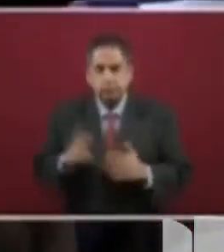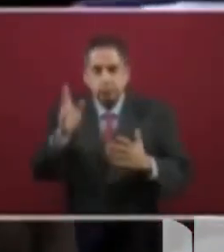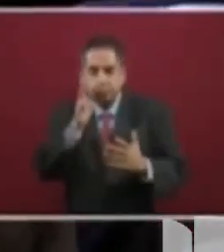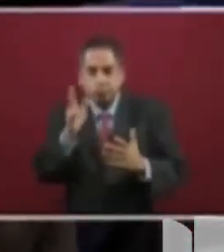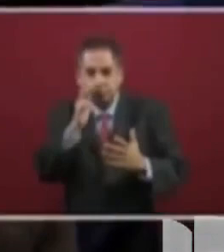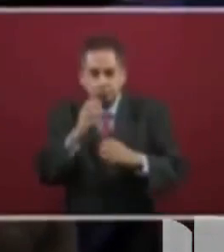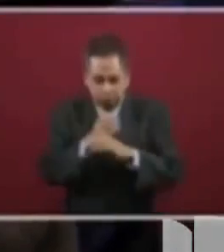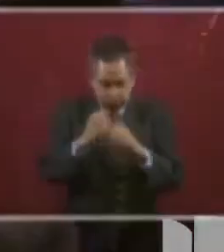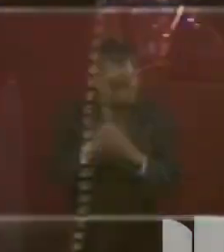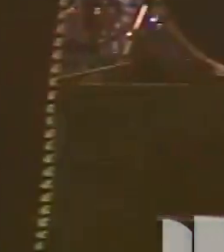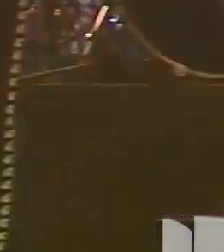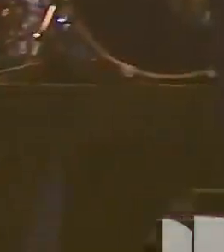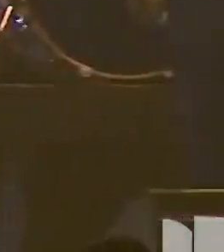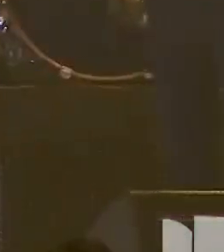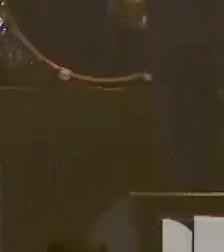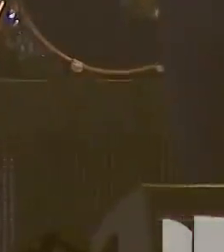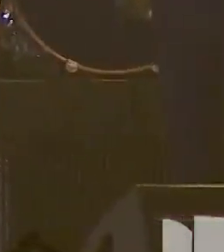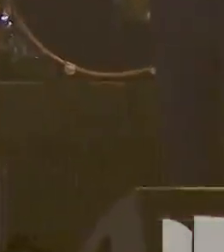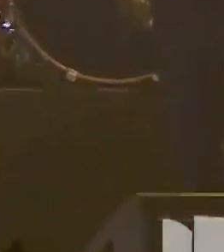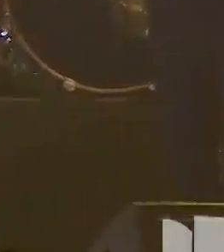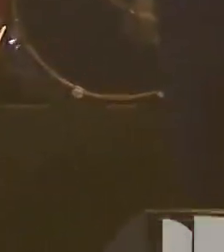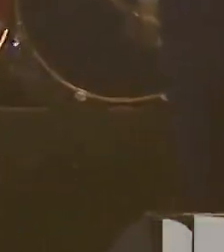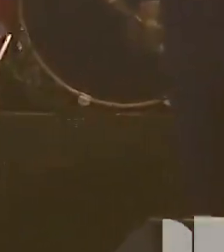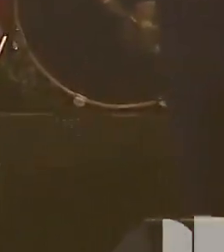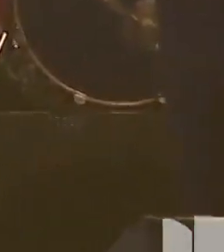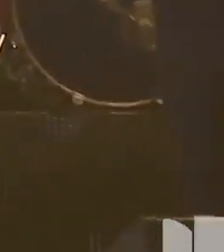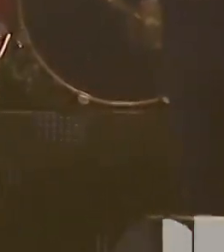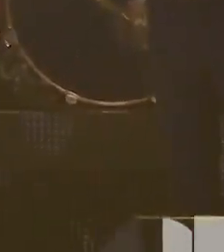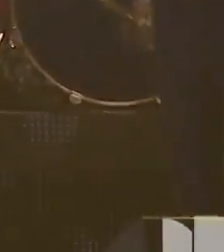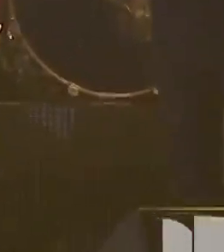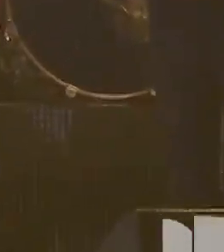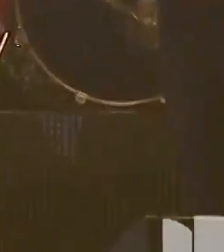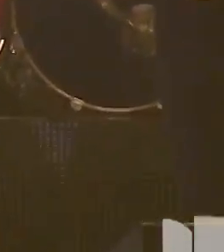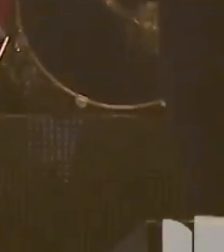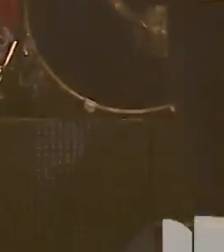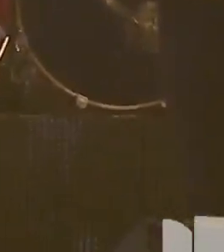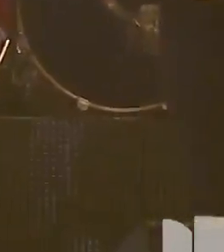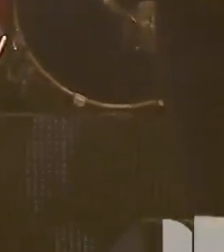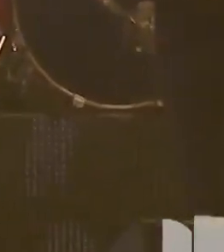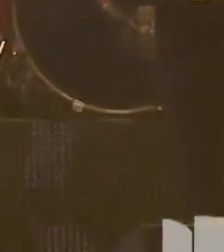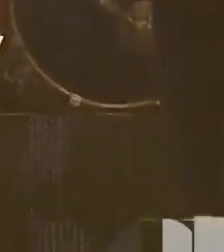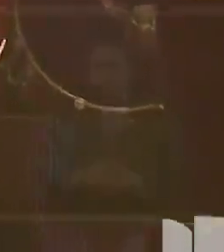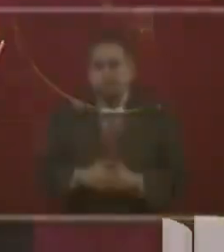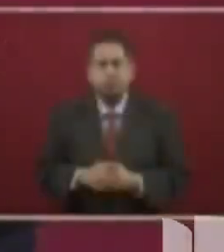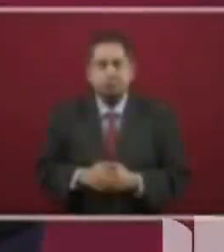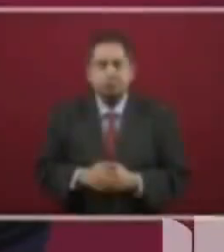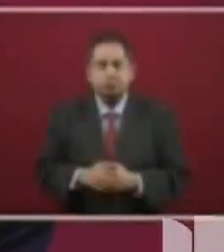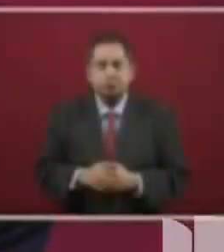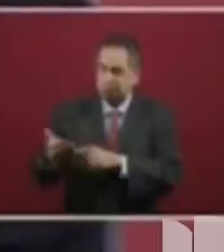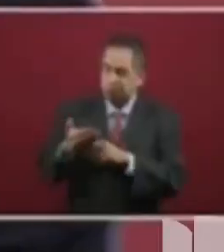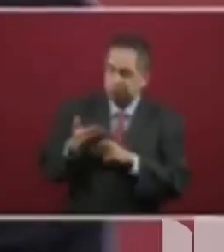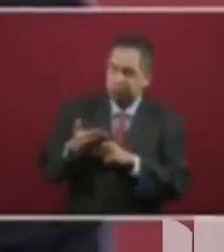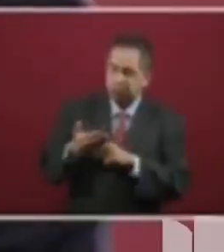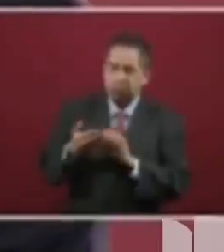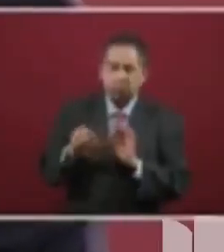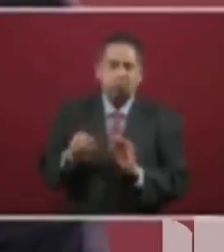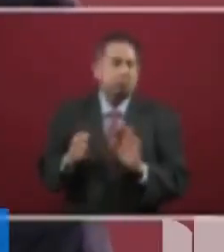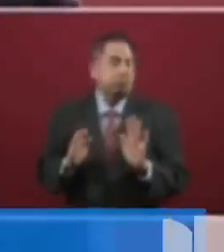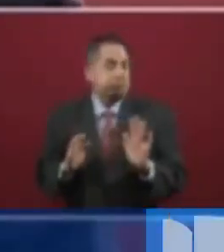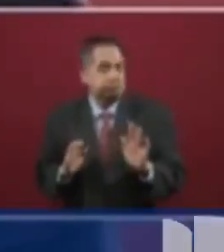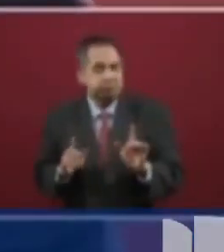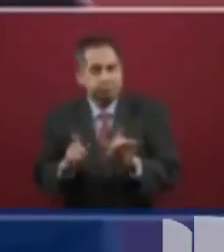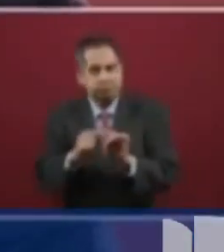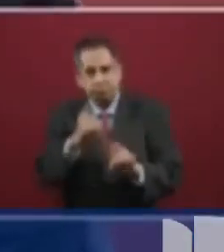elementos, ¿sí?, que prueben nada. Vamos a dar como hecho de que